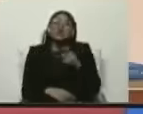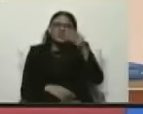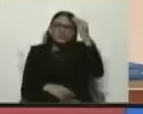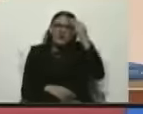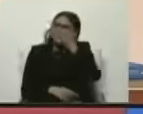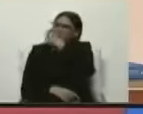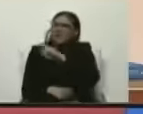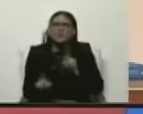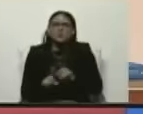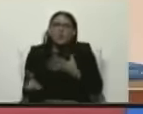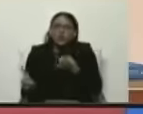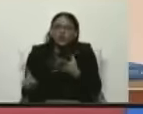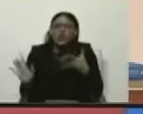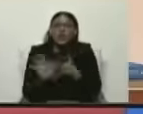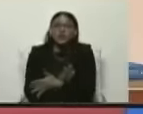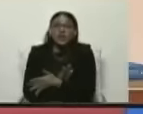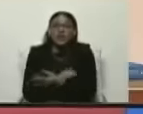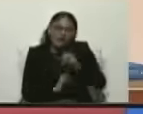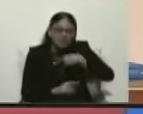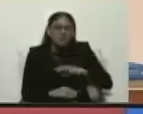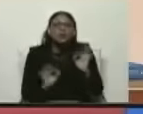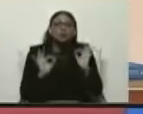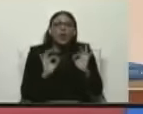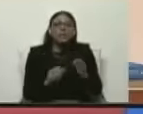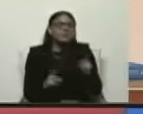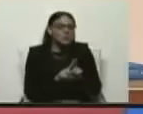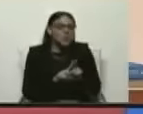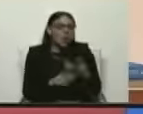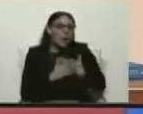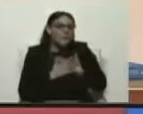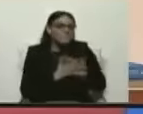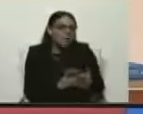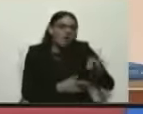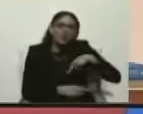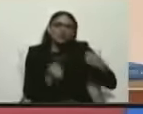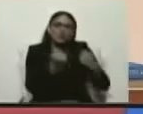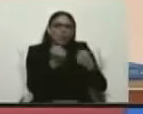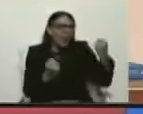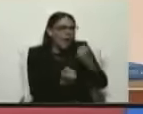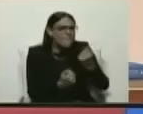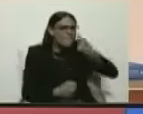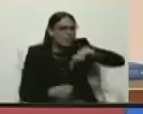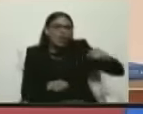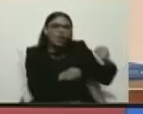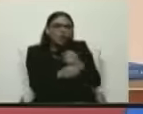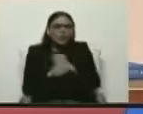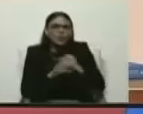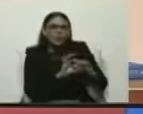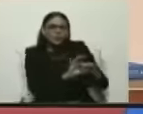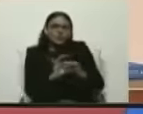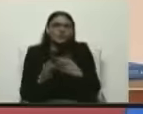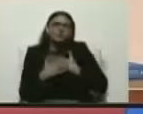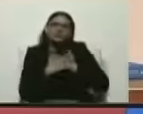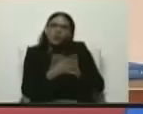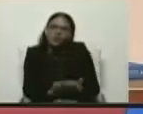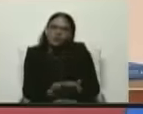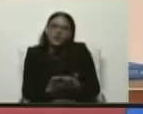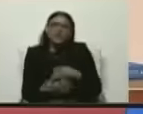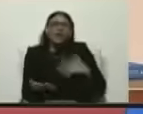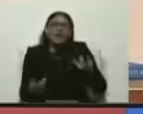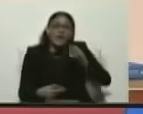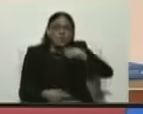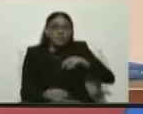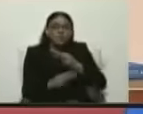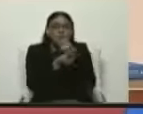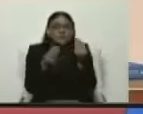oligarquía? La solidaridad entre los pueblos, la solidaridad entre los humildes, la solidaridad que